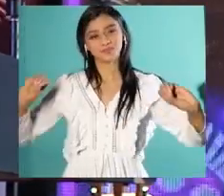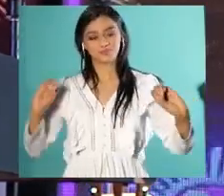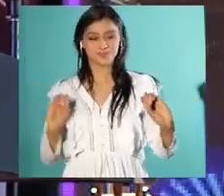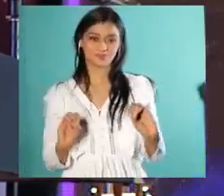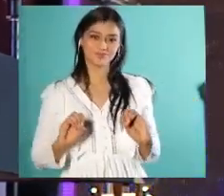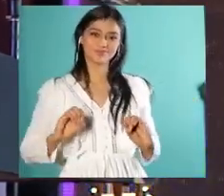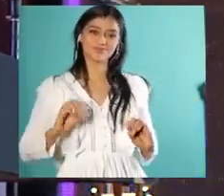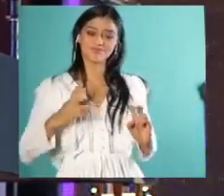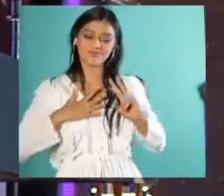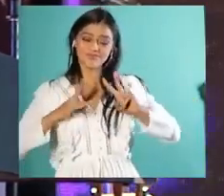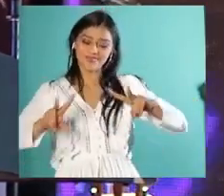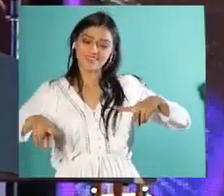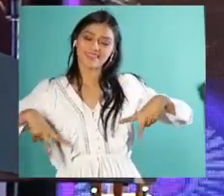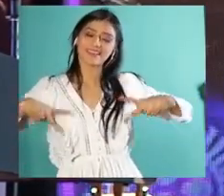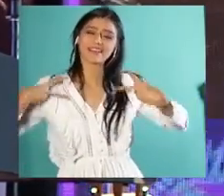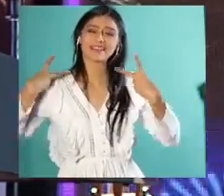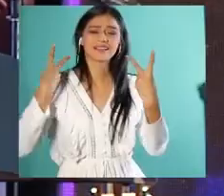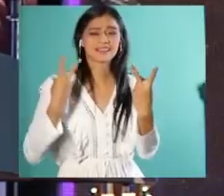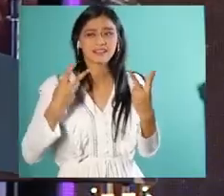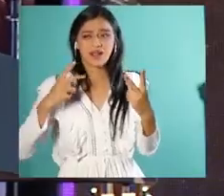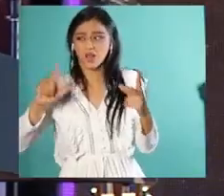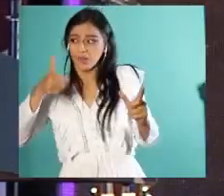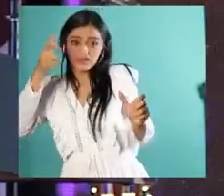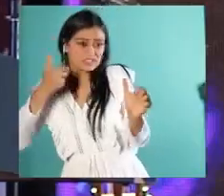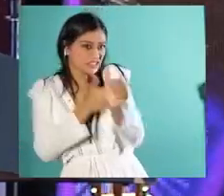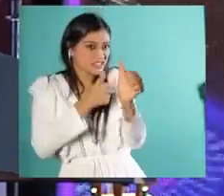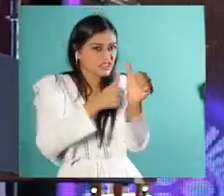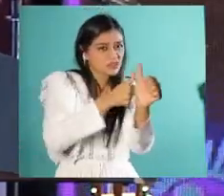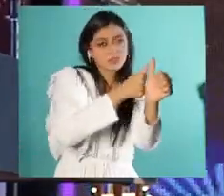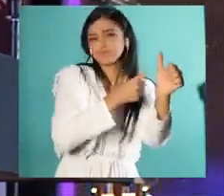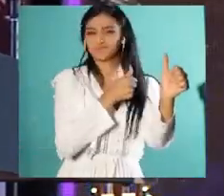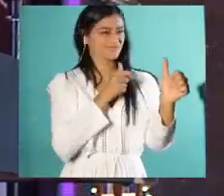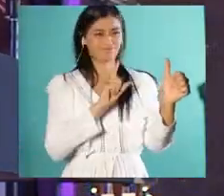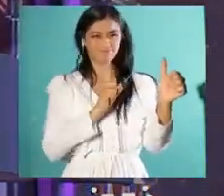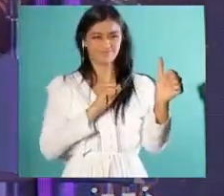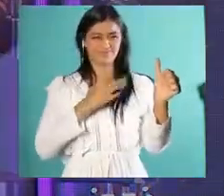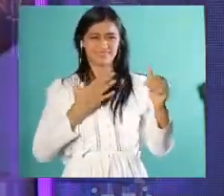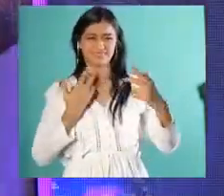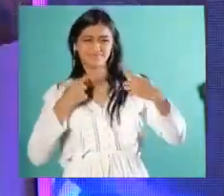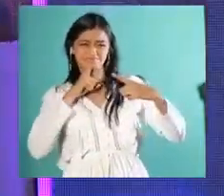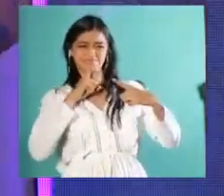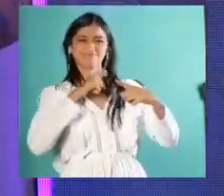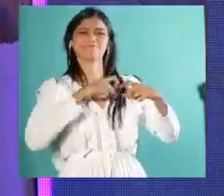que vivir perseguido por la ambición, eso sí duele.